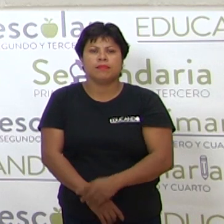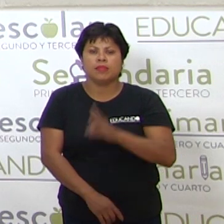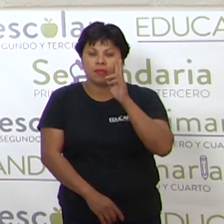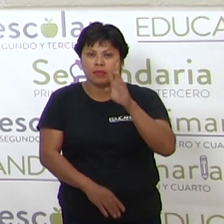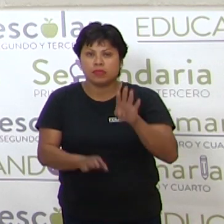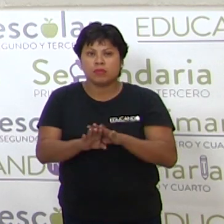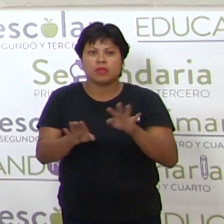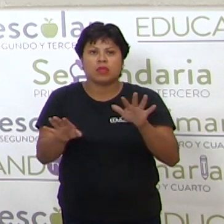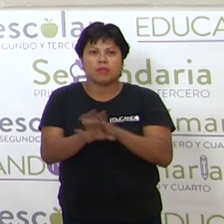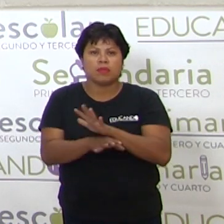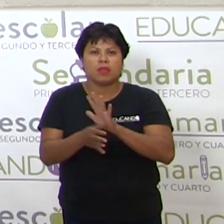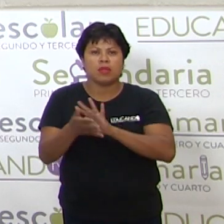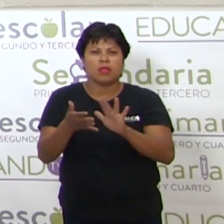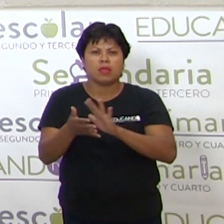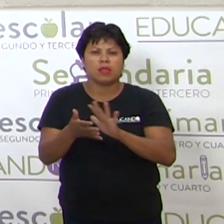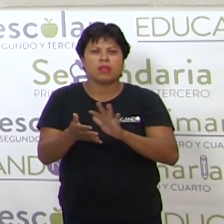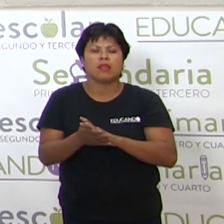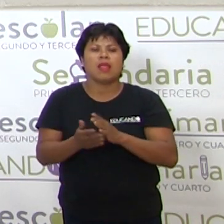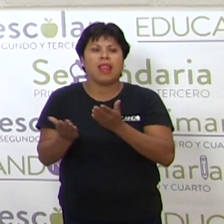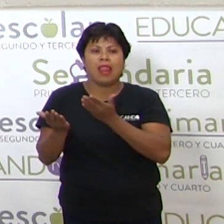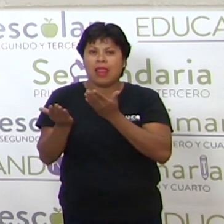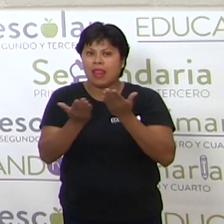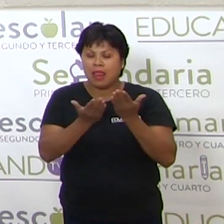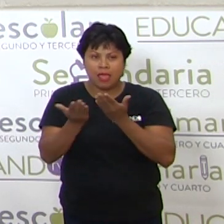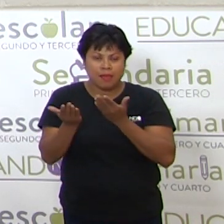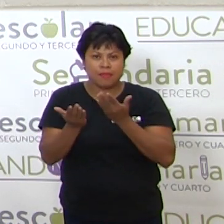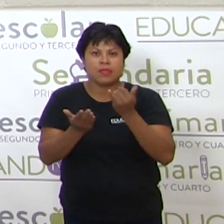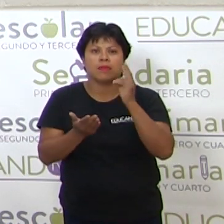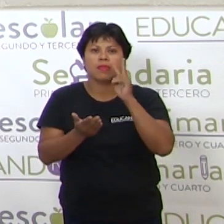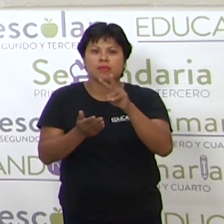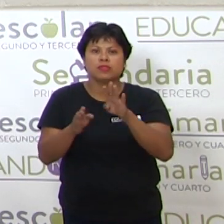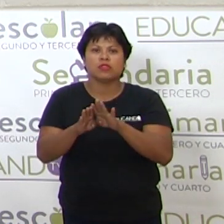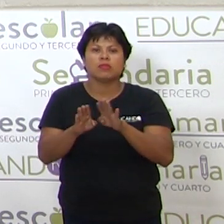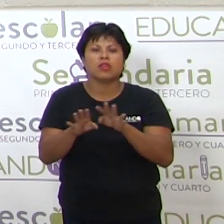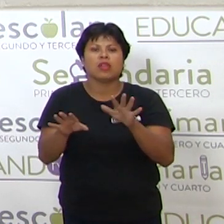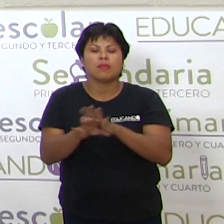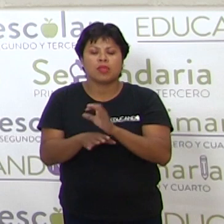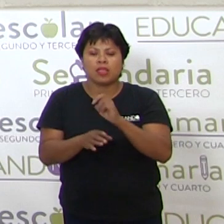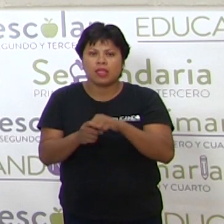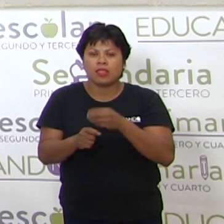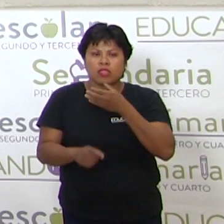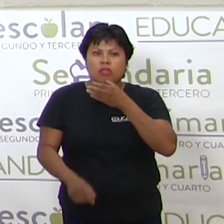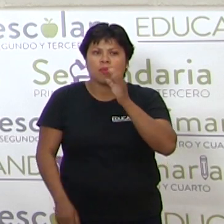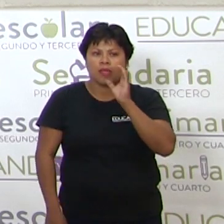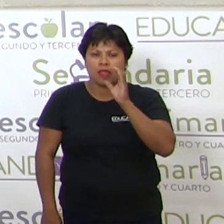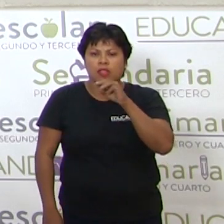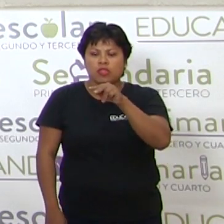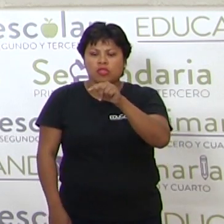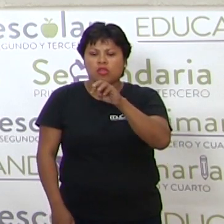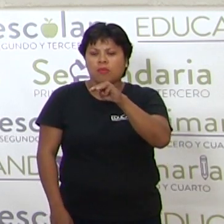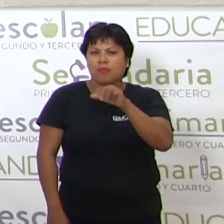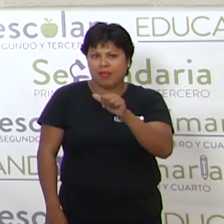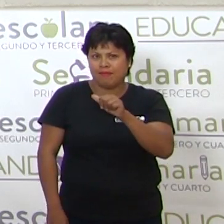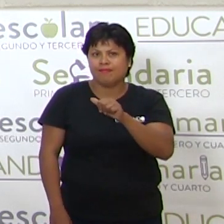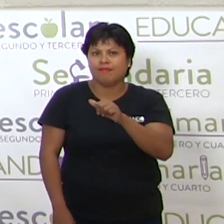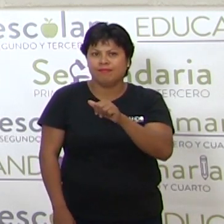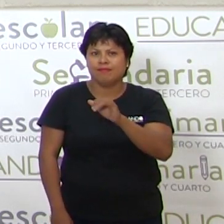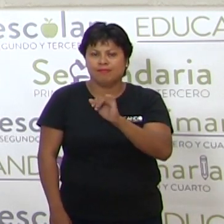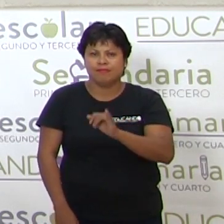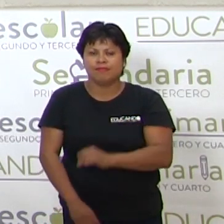en leer lee y vemos como cambio en tomar todo más sí